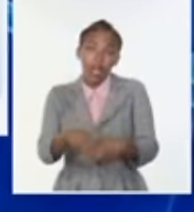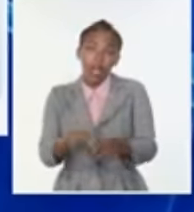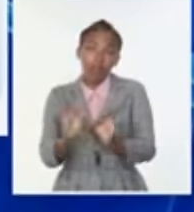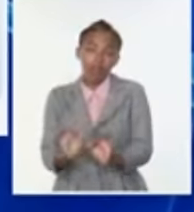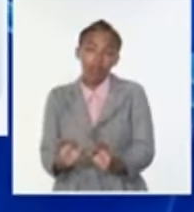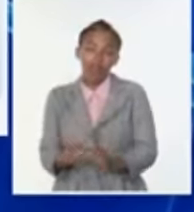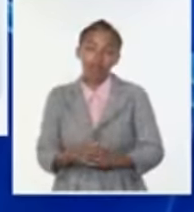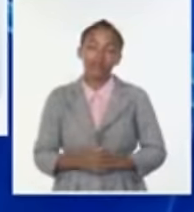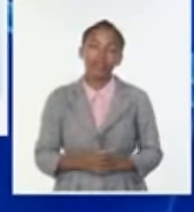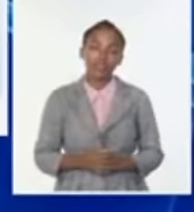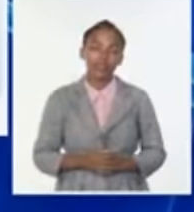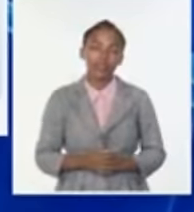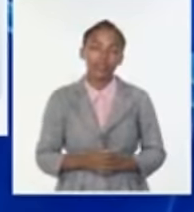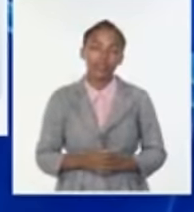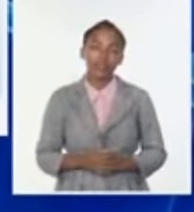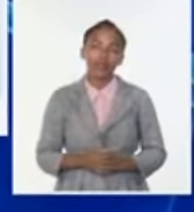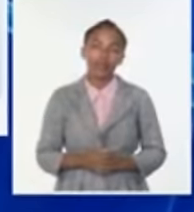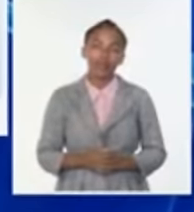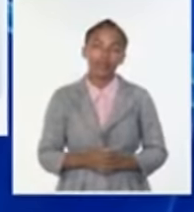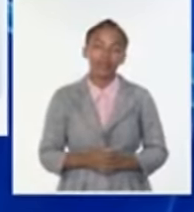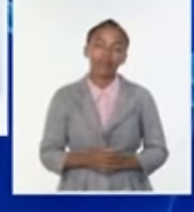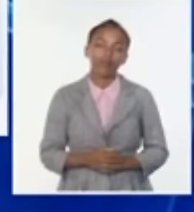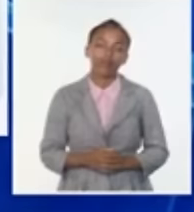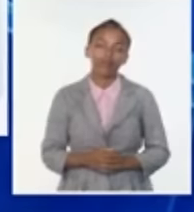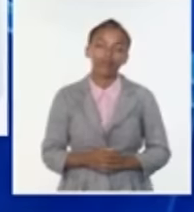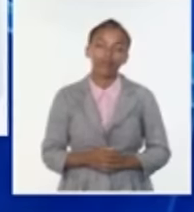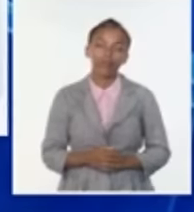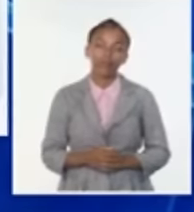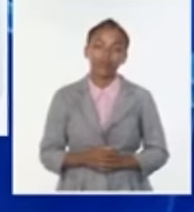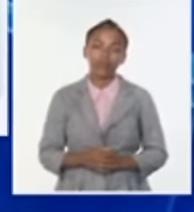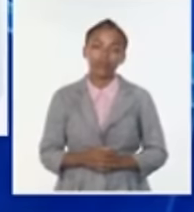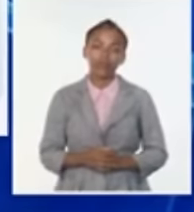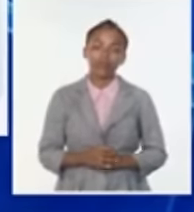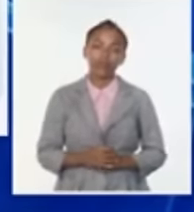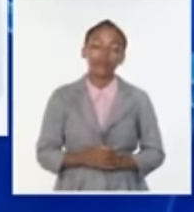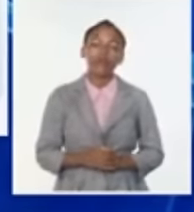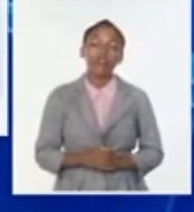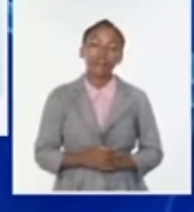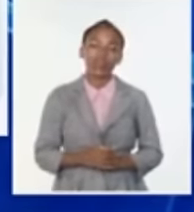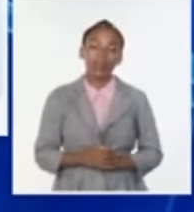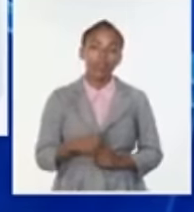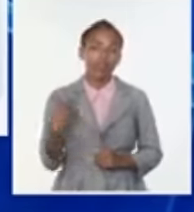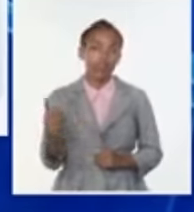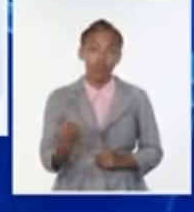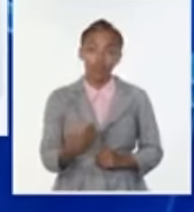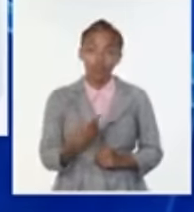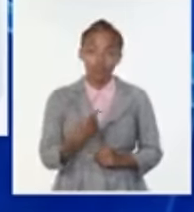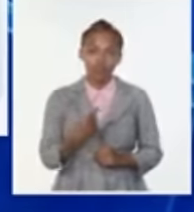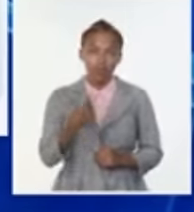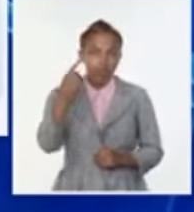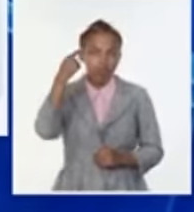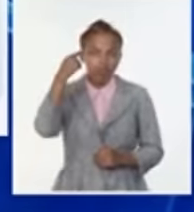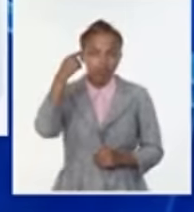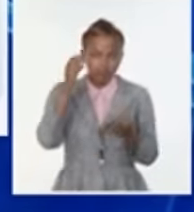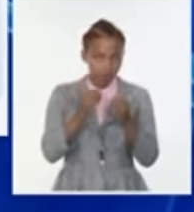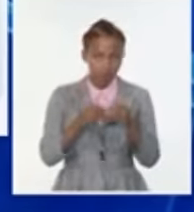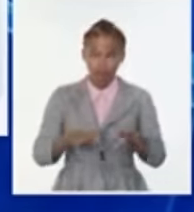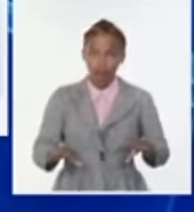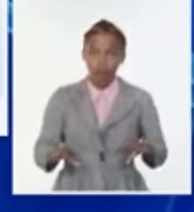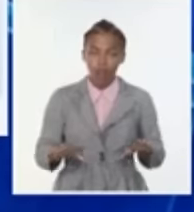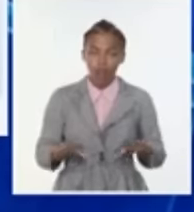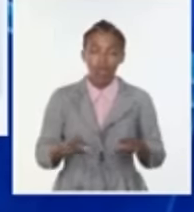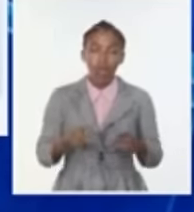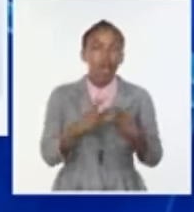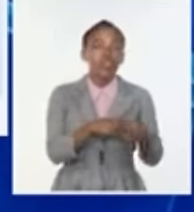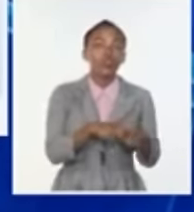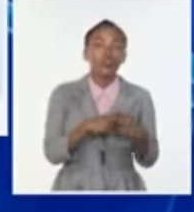y podemos llegar a 20.000 inspectores. Ahora, nosotros estamos claros que la solución